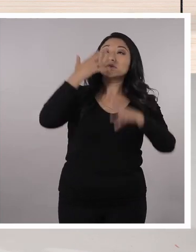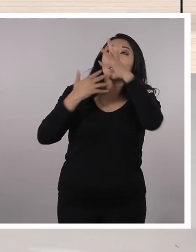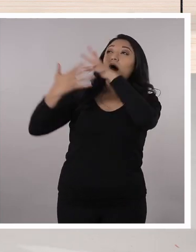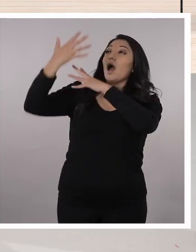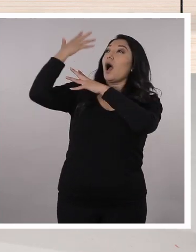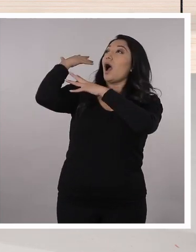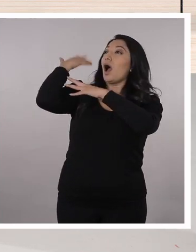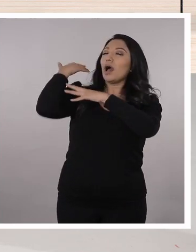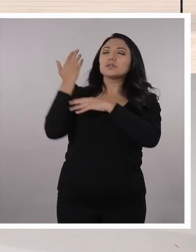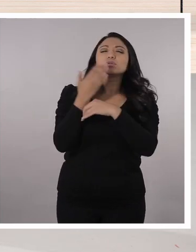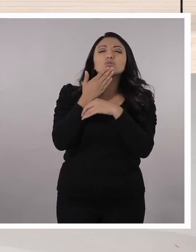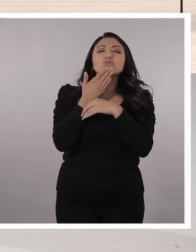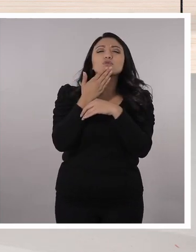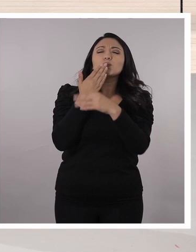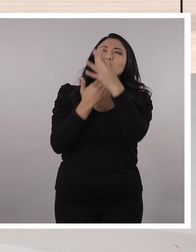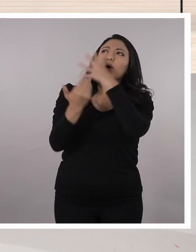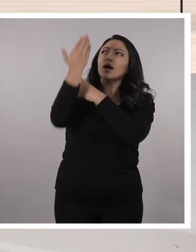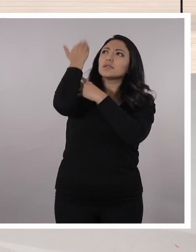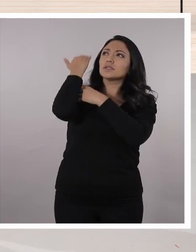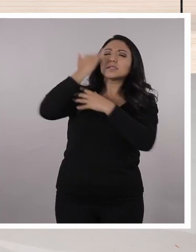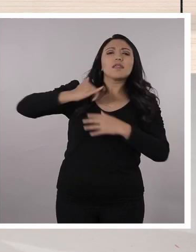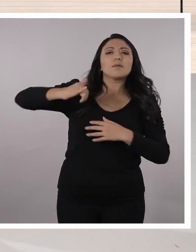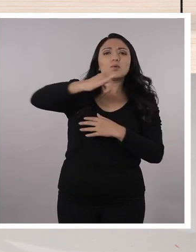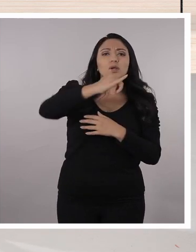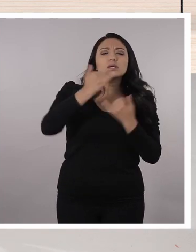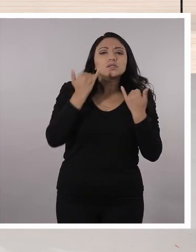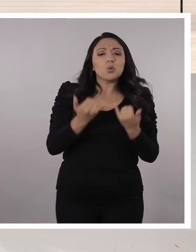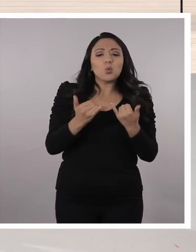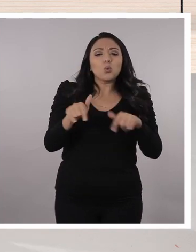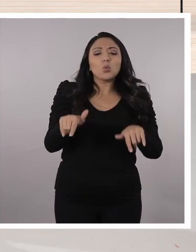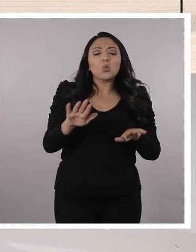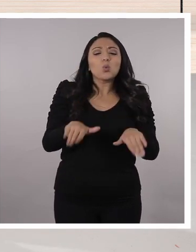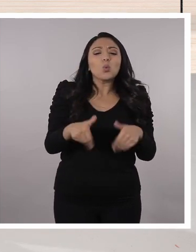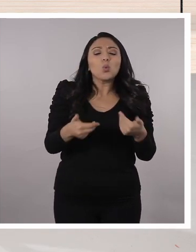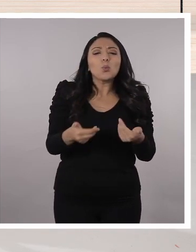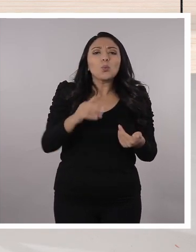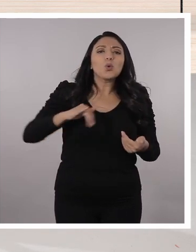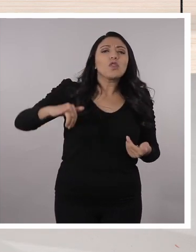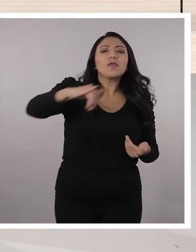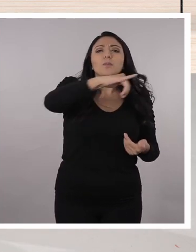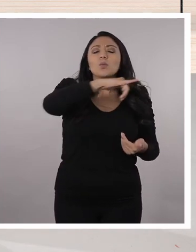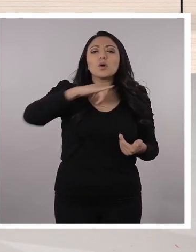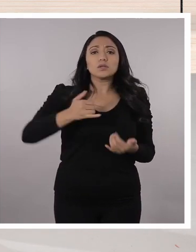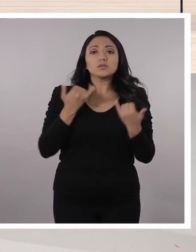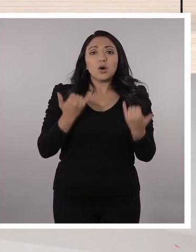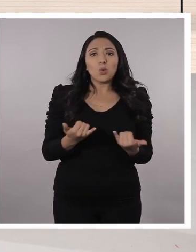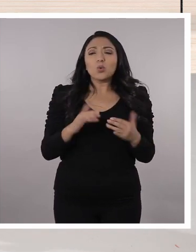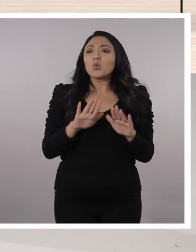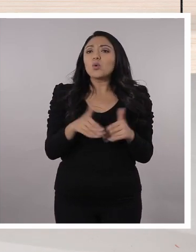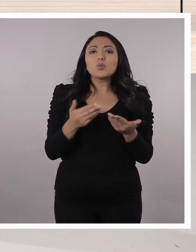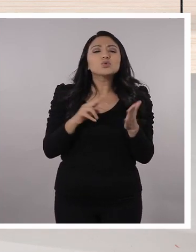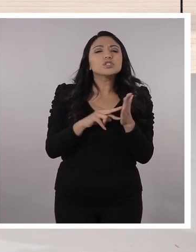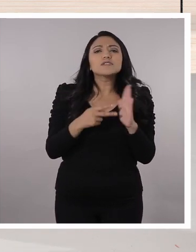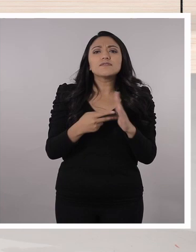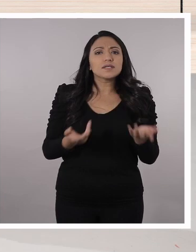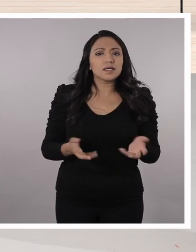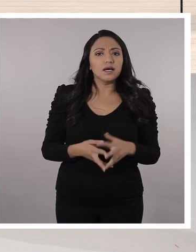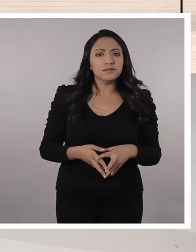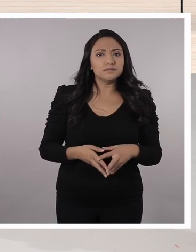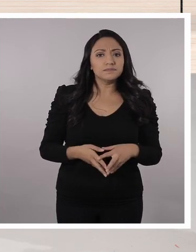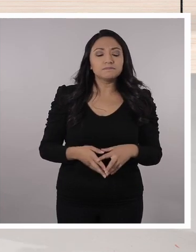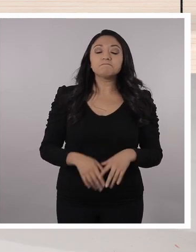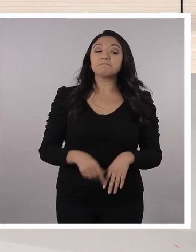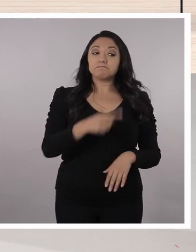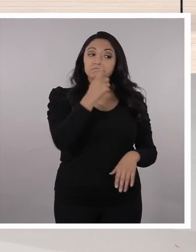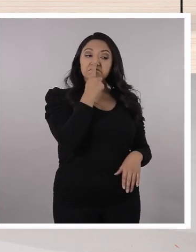antigüedad, cómo ha ido evolucionando y sobre todo cómo la democracia está presente hoy en día y en qué consiste sobre todo.